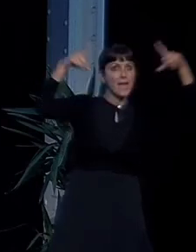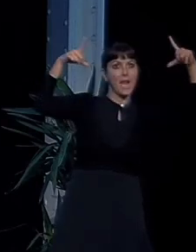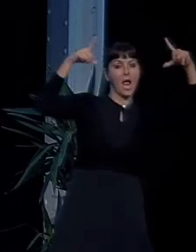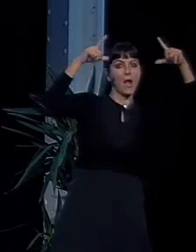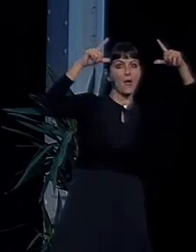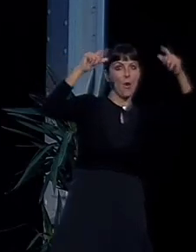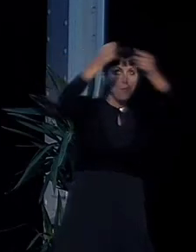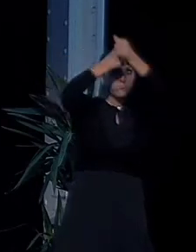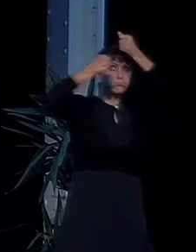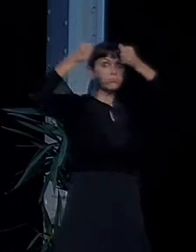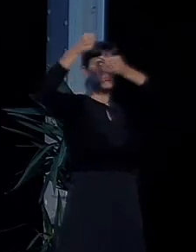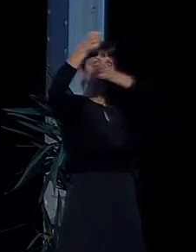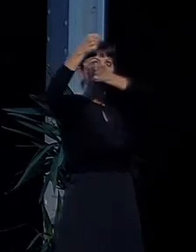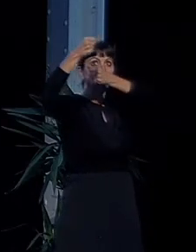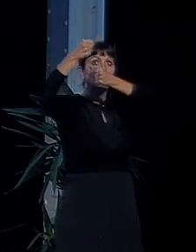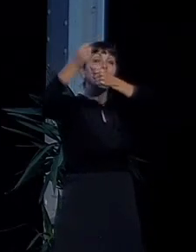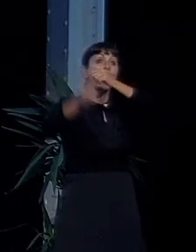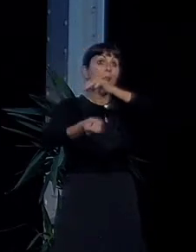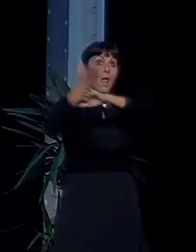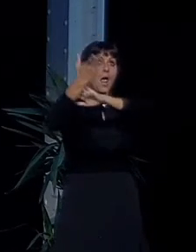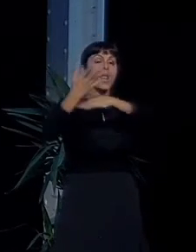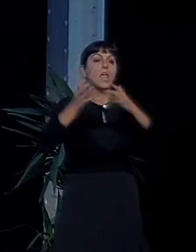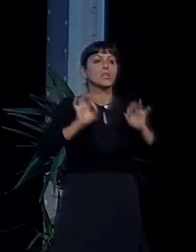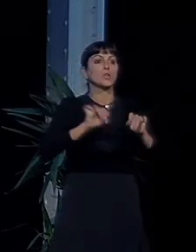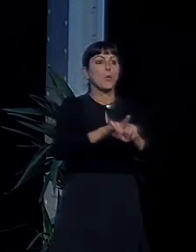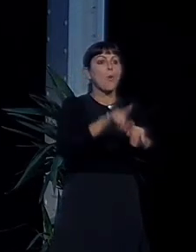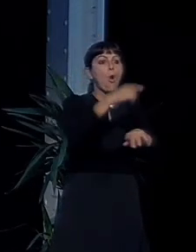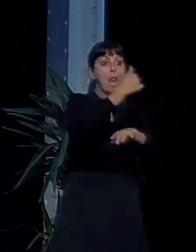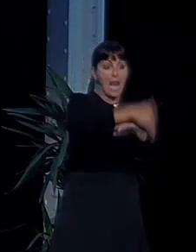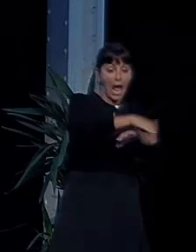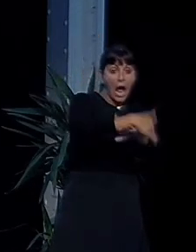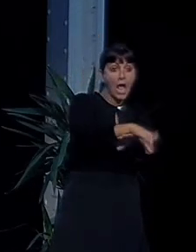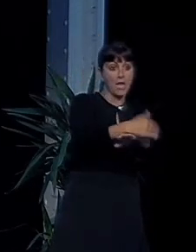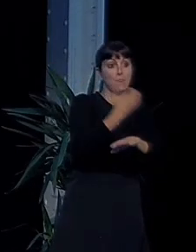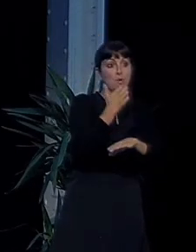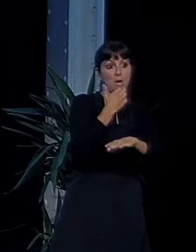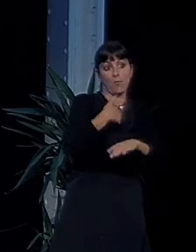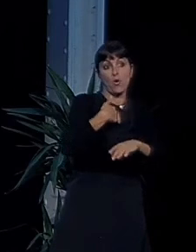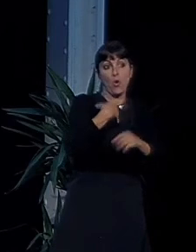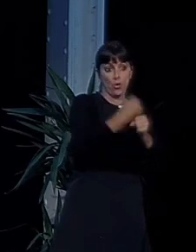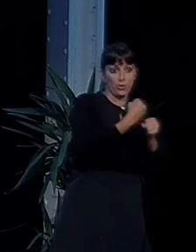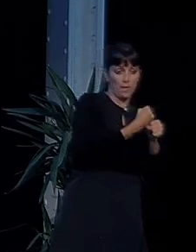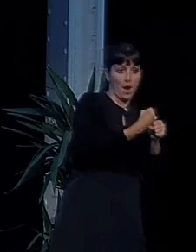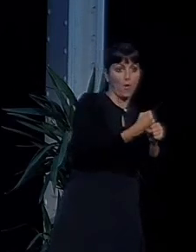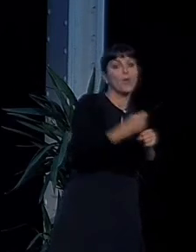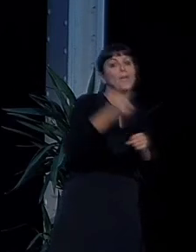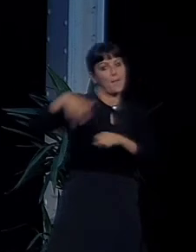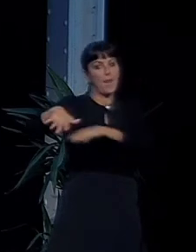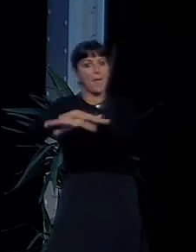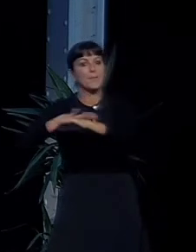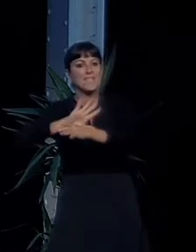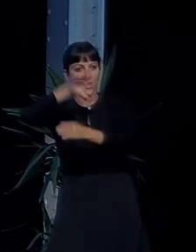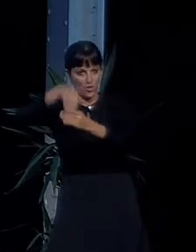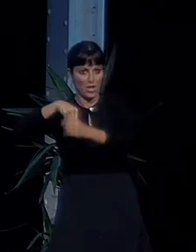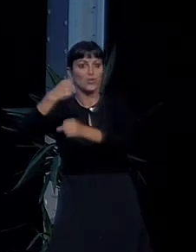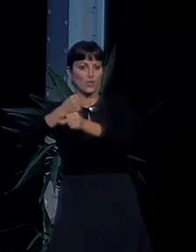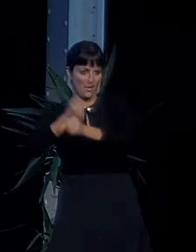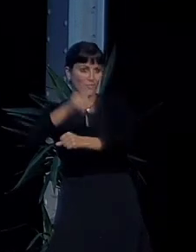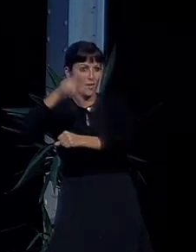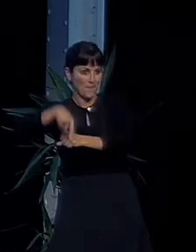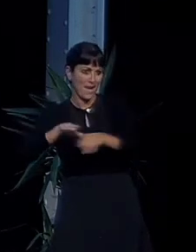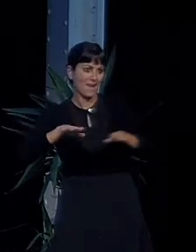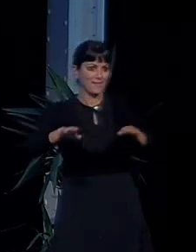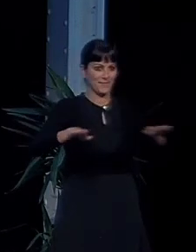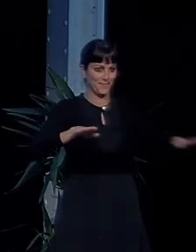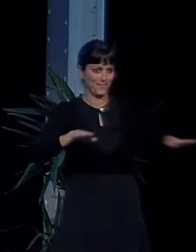poco difícil la pregunta, ¿no? Pero aquellas que también estamos en la calle, muchas también trabajamos dentro de la administración, ¿no? Y totalmente de acuerdo